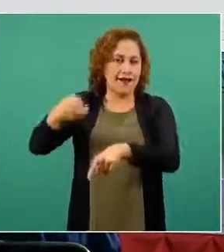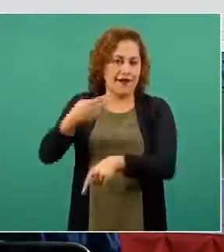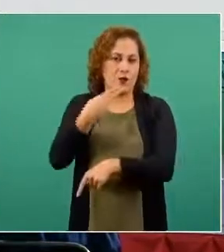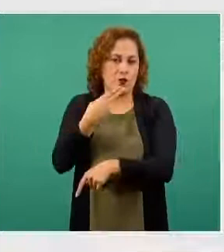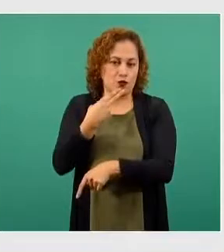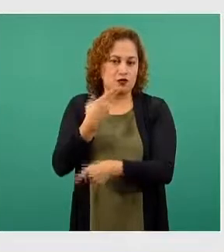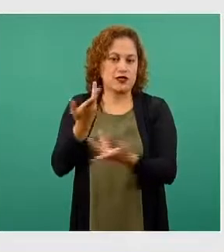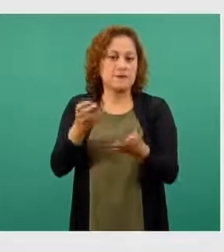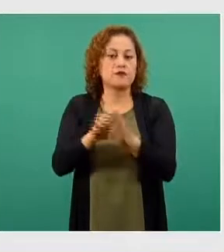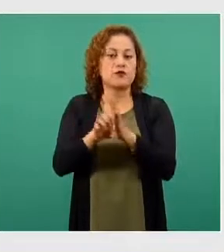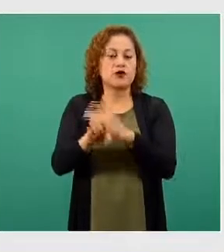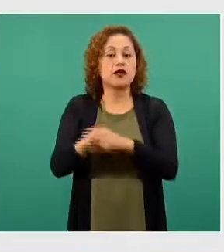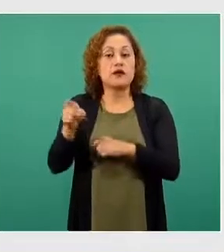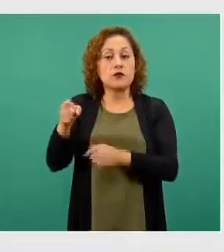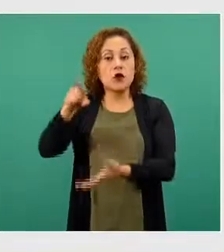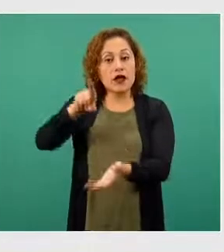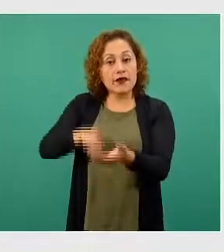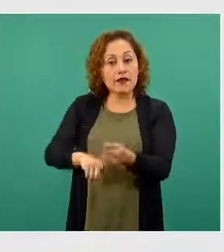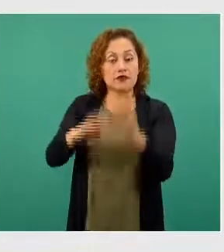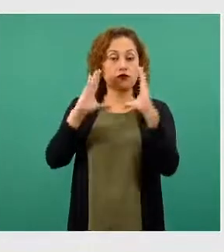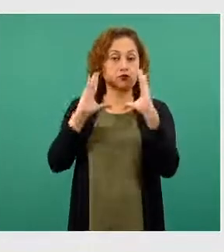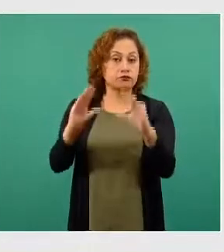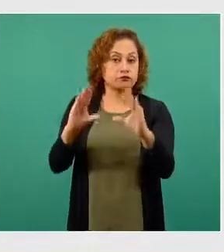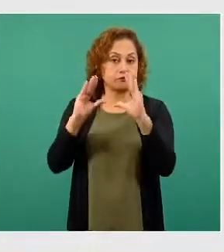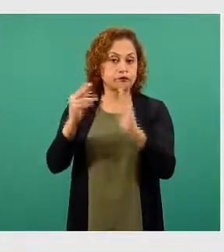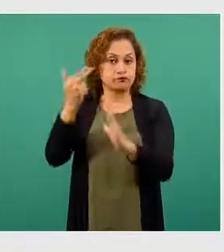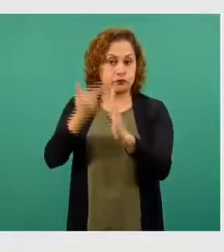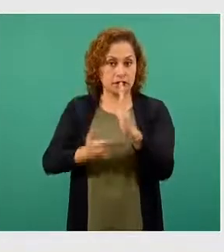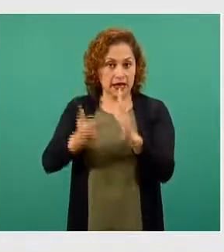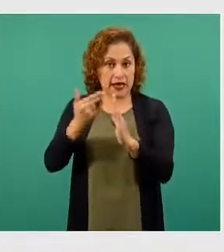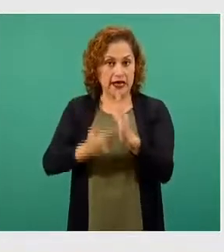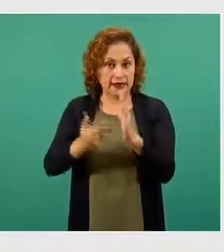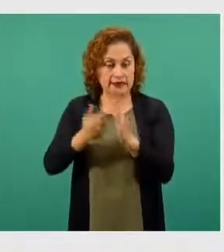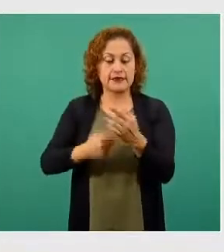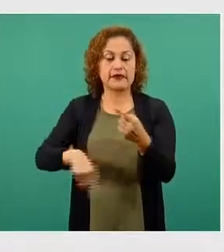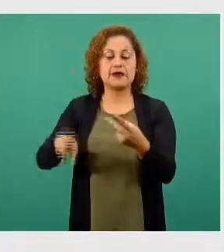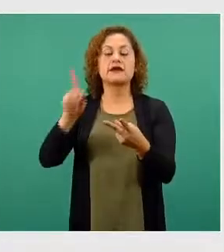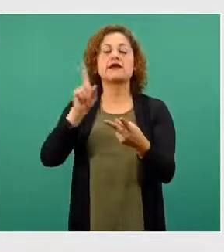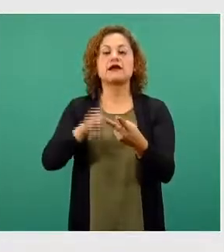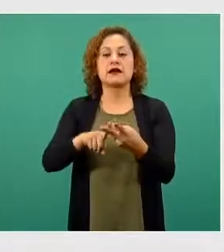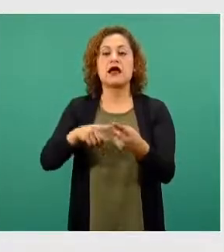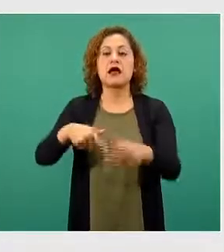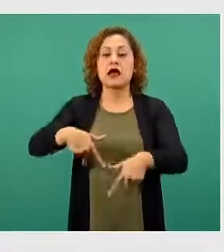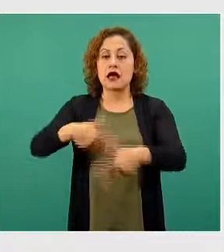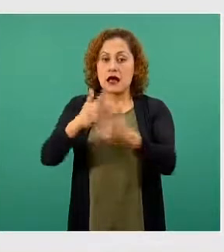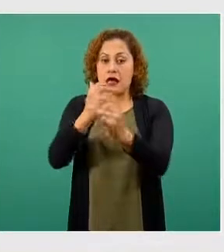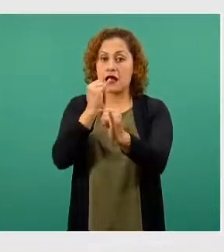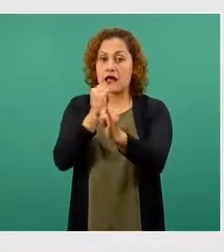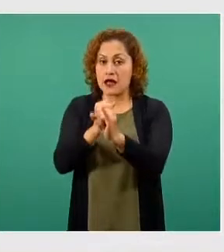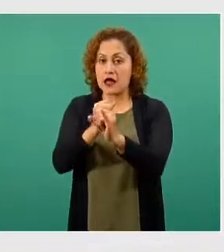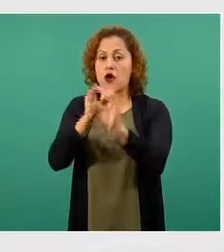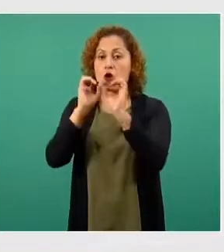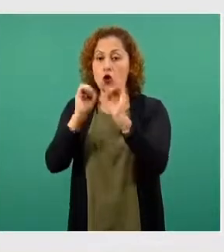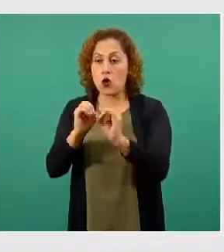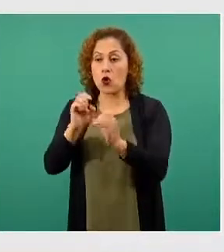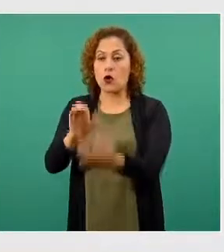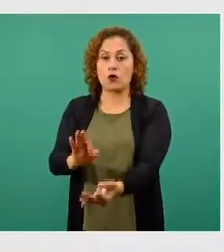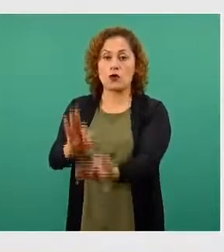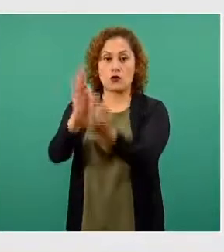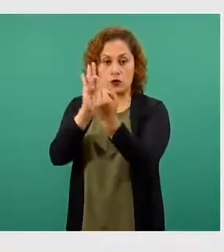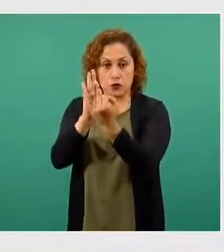donde tuvimos talleres de simulación presencial, taller de simulación que por medio